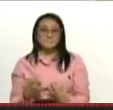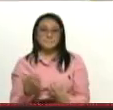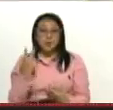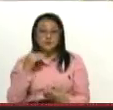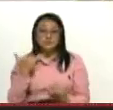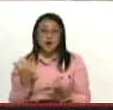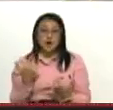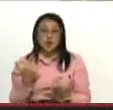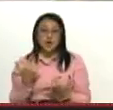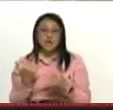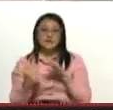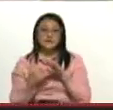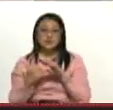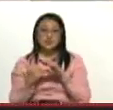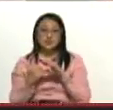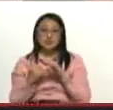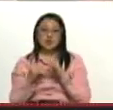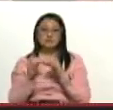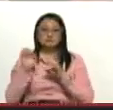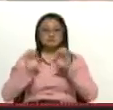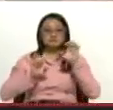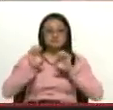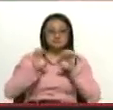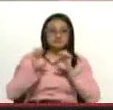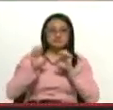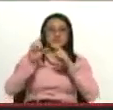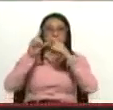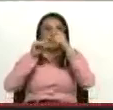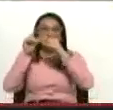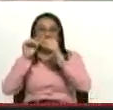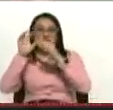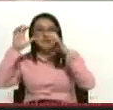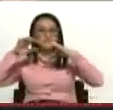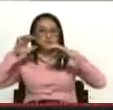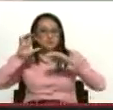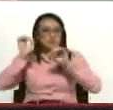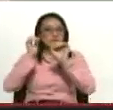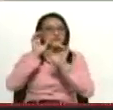ahora el instituto de meteorología e hidrología del Caribe